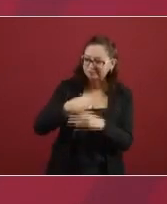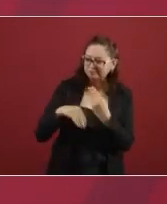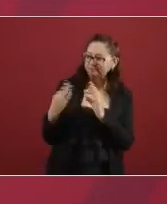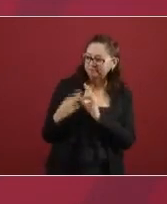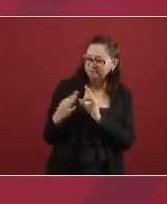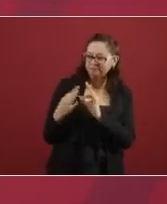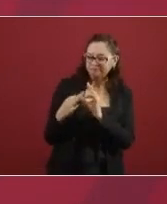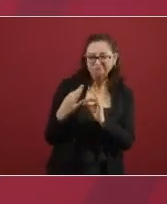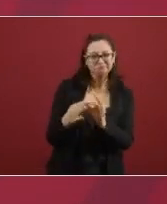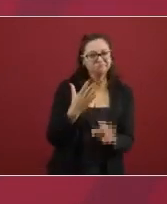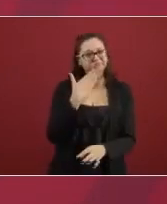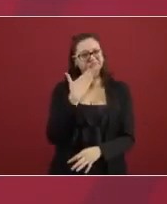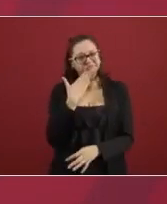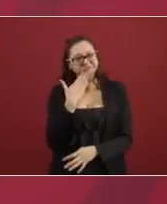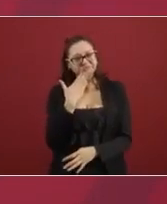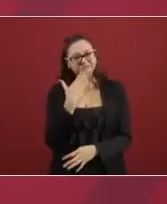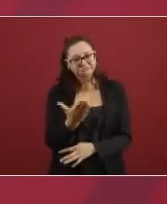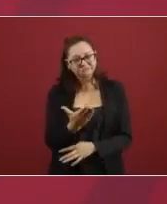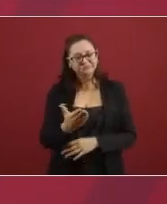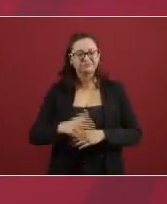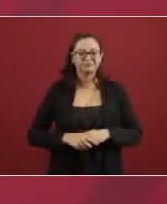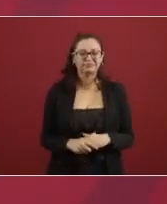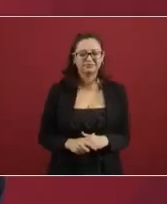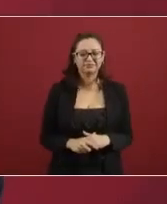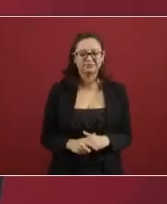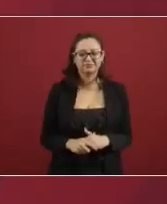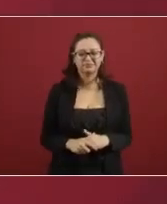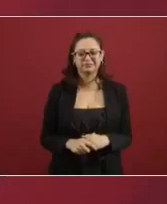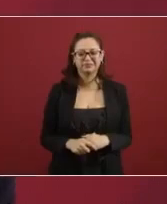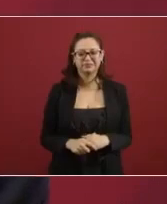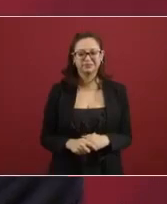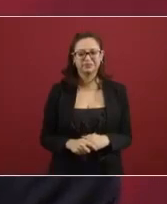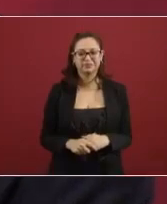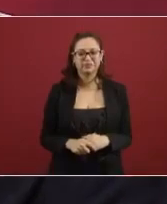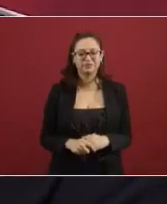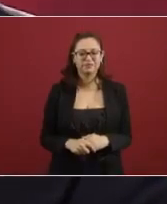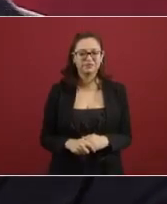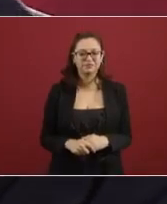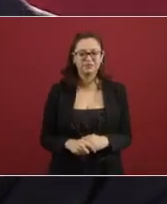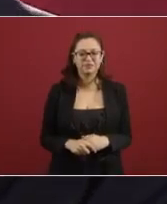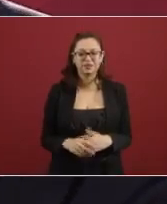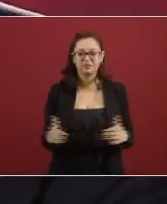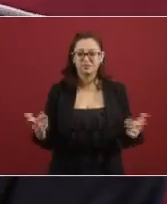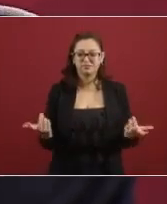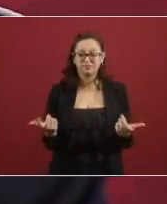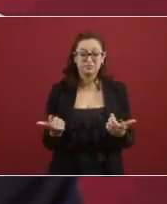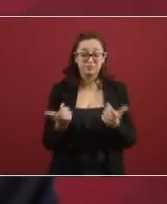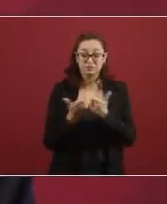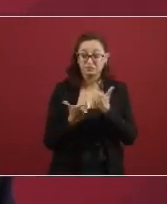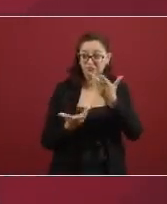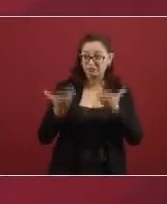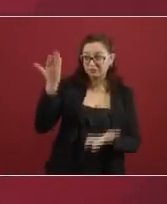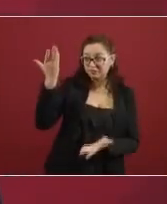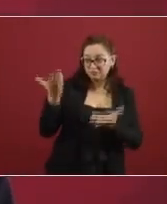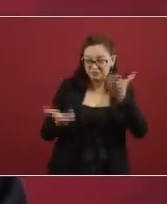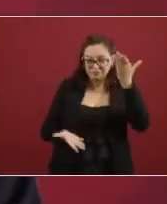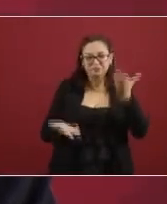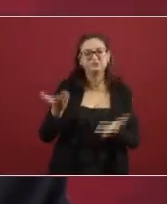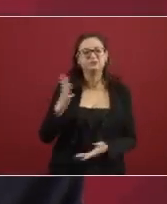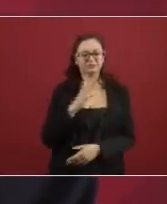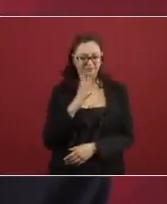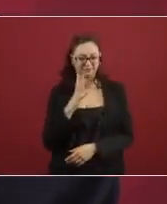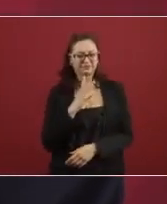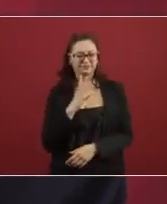consejeros de Pemex al Senado. Estos son los nombres que conforman la terna: Edmundo Sánchez Aguilar, Juan José Paullada y José Eduardo